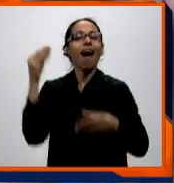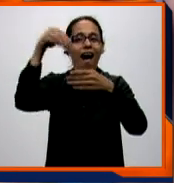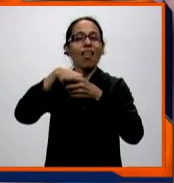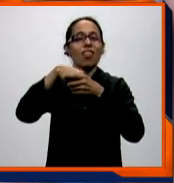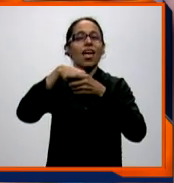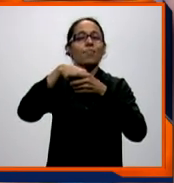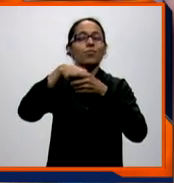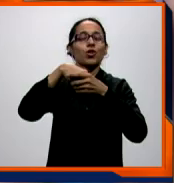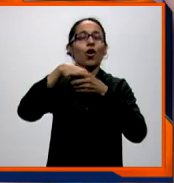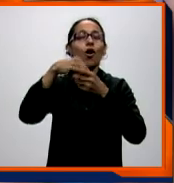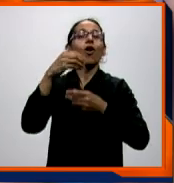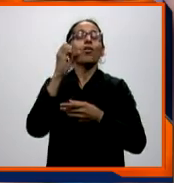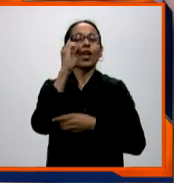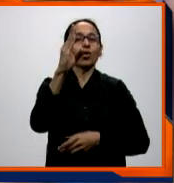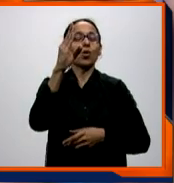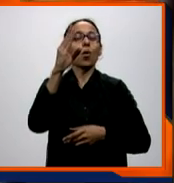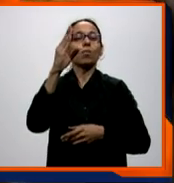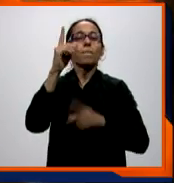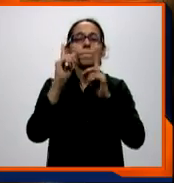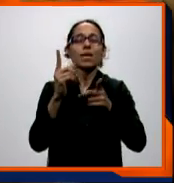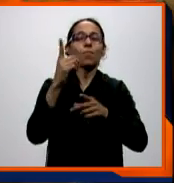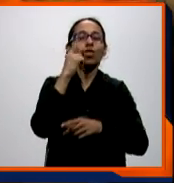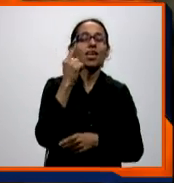dos el mismo día, el mismo año.